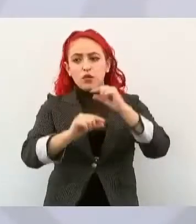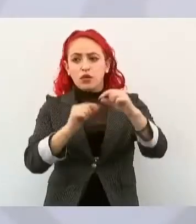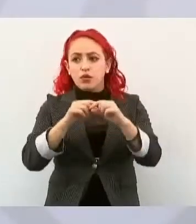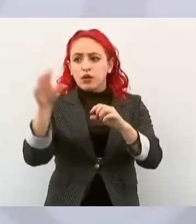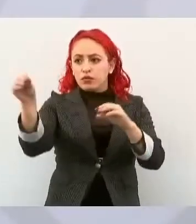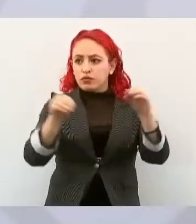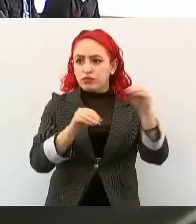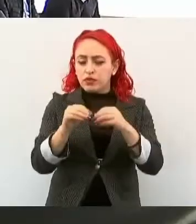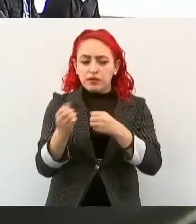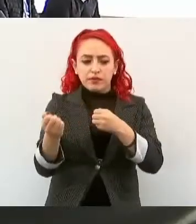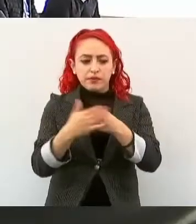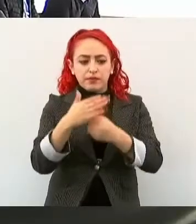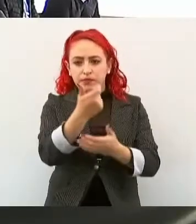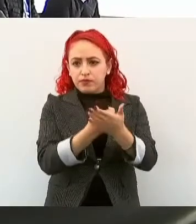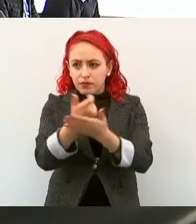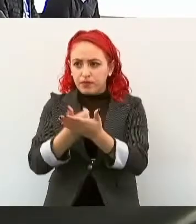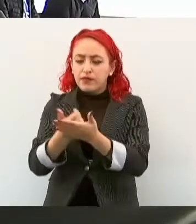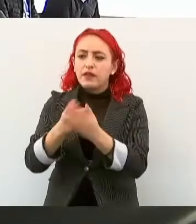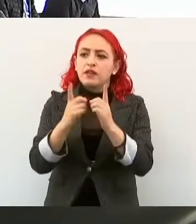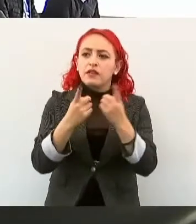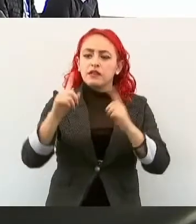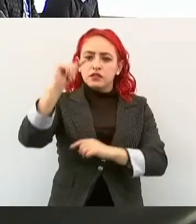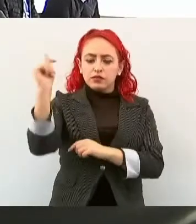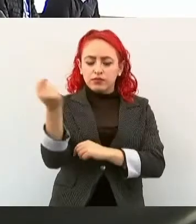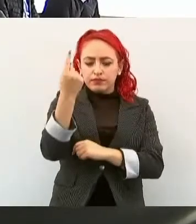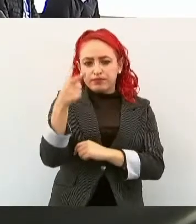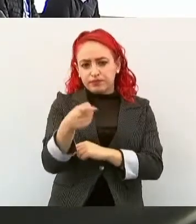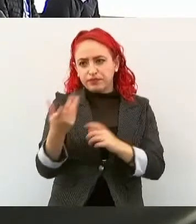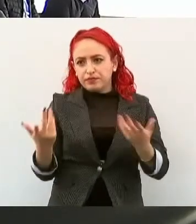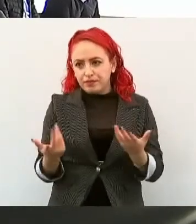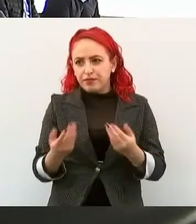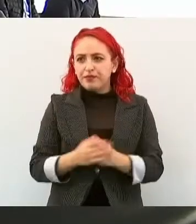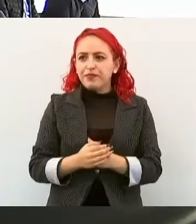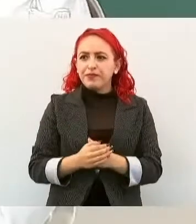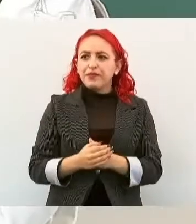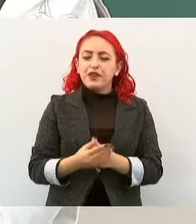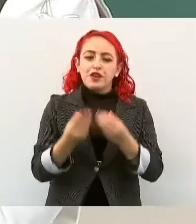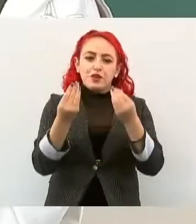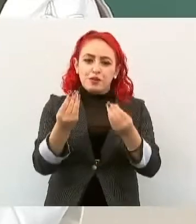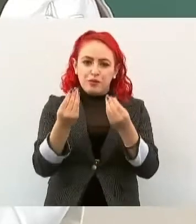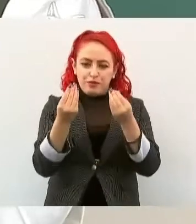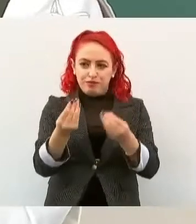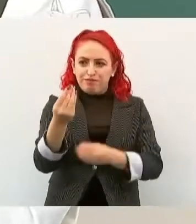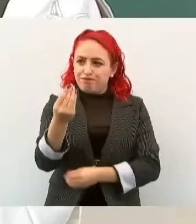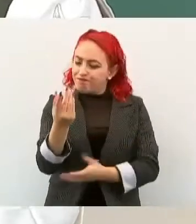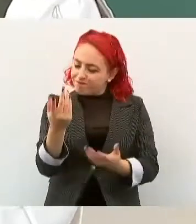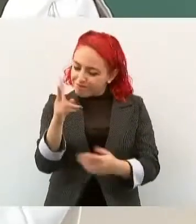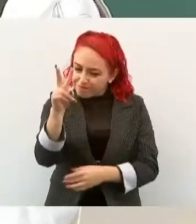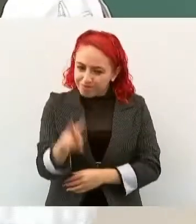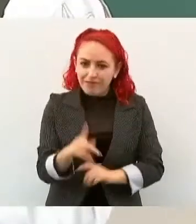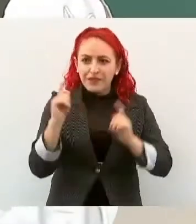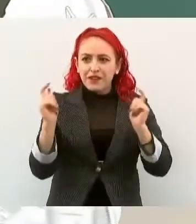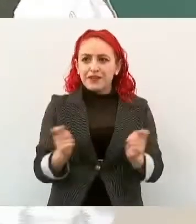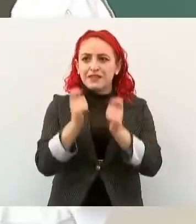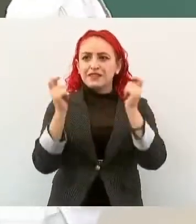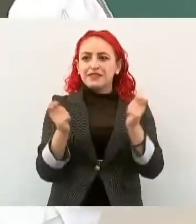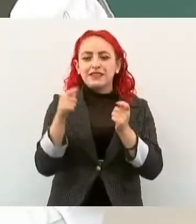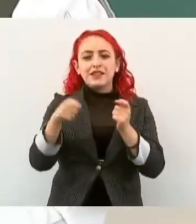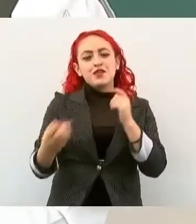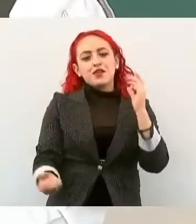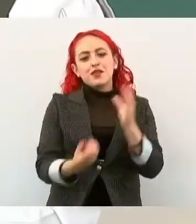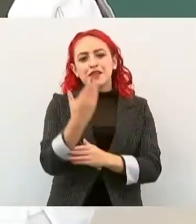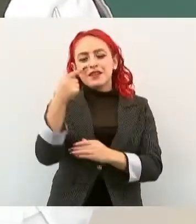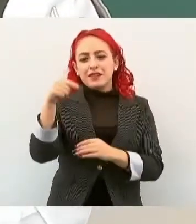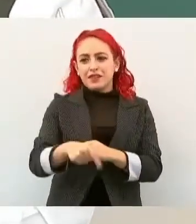de finanzas y de desarrollo tecnológico. Entonces, pues mucho tenemos que de verdad celebrar en esta nueva